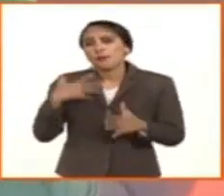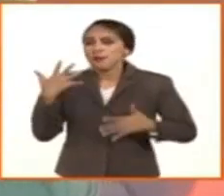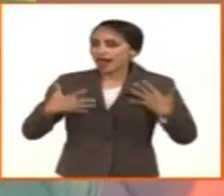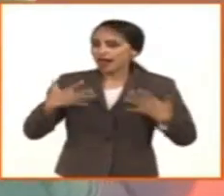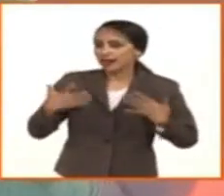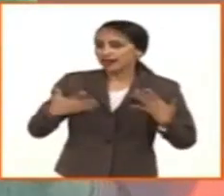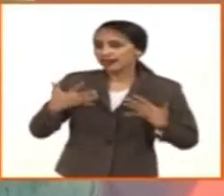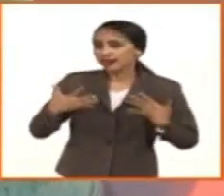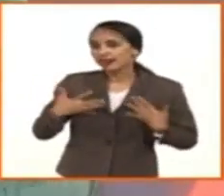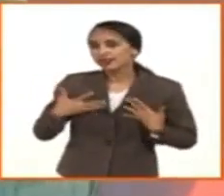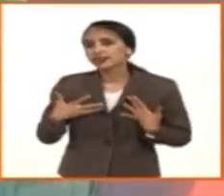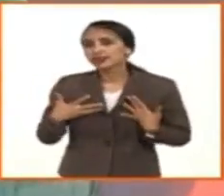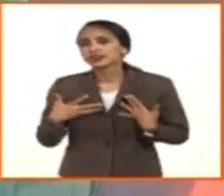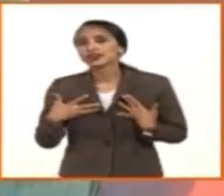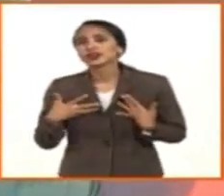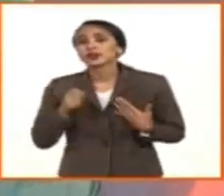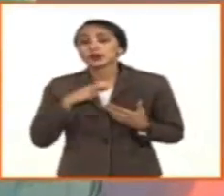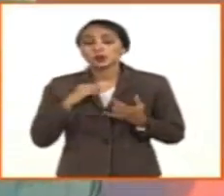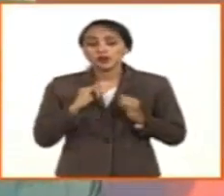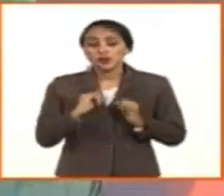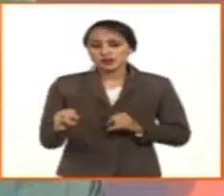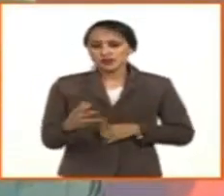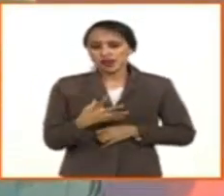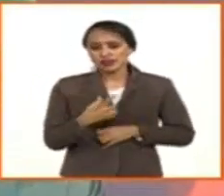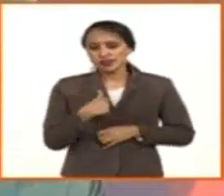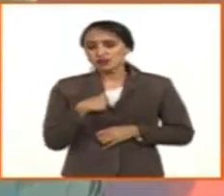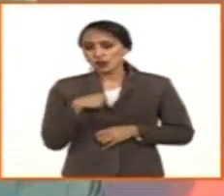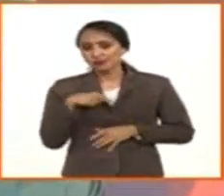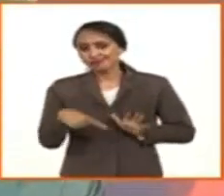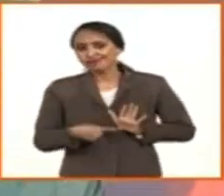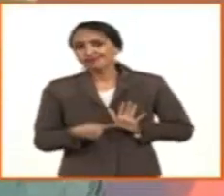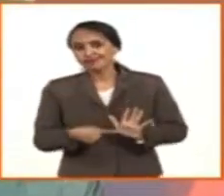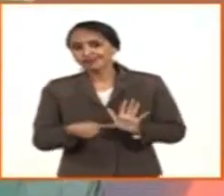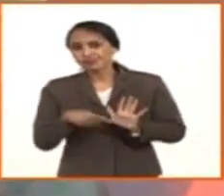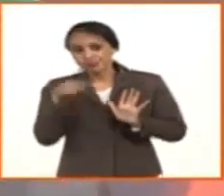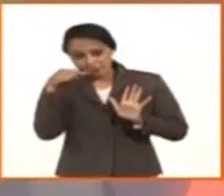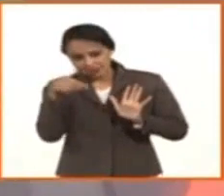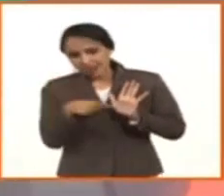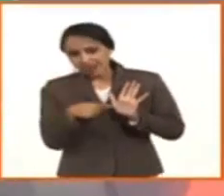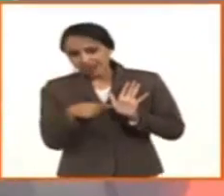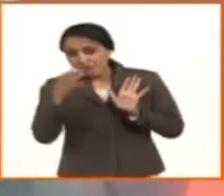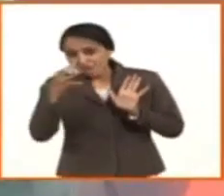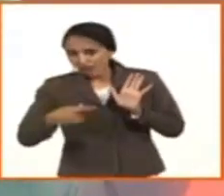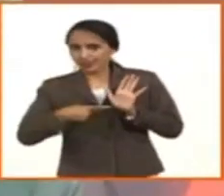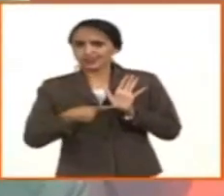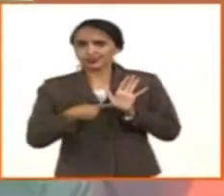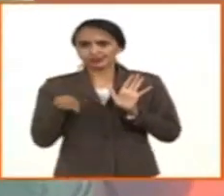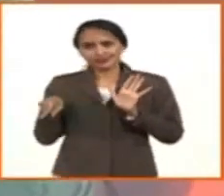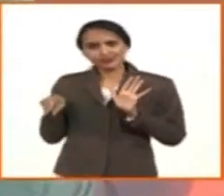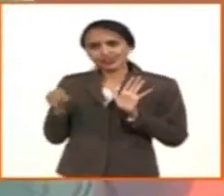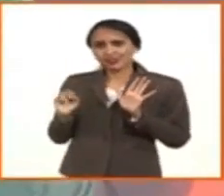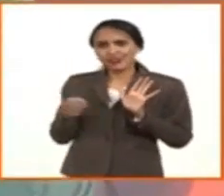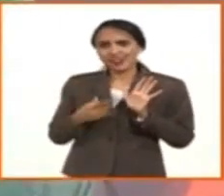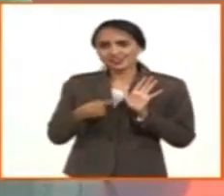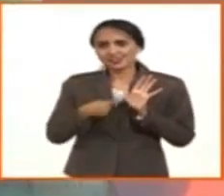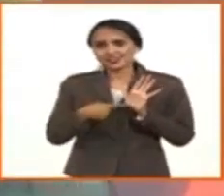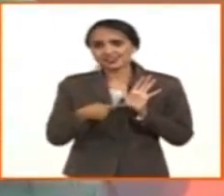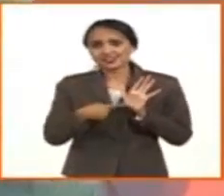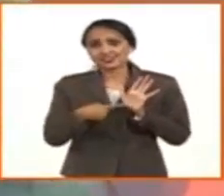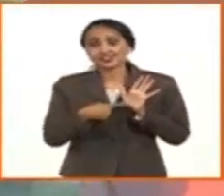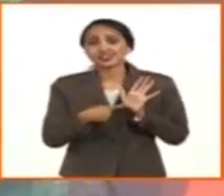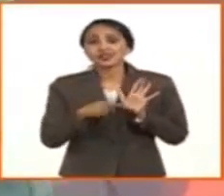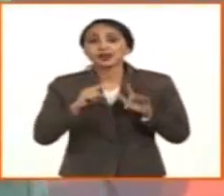combatiendo la desinformación pero me di cuenta como decía gustavo que a todo aquel que va en contra del